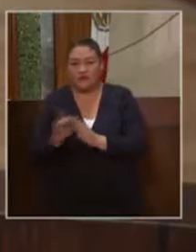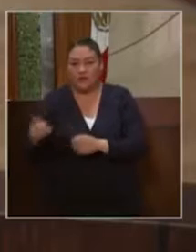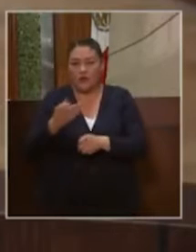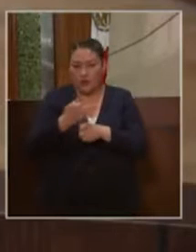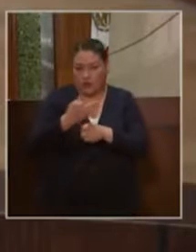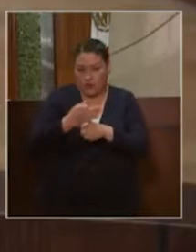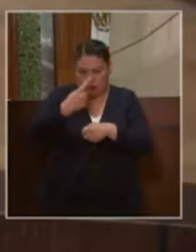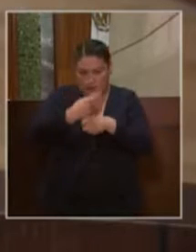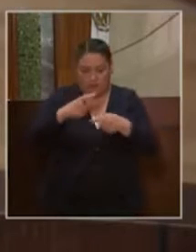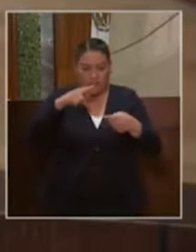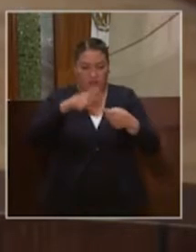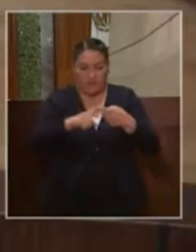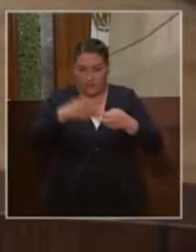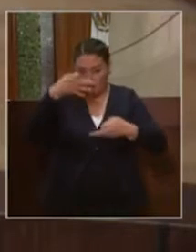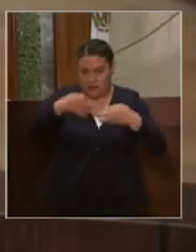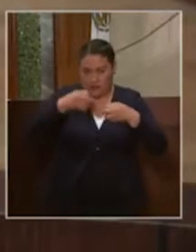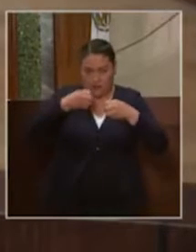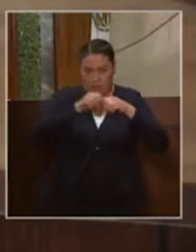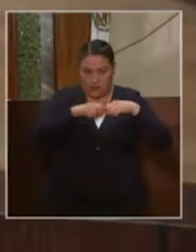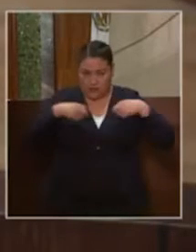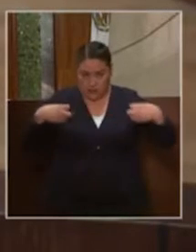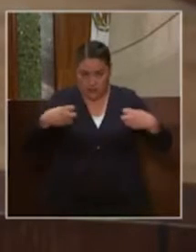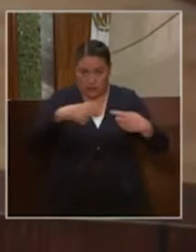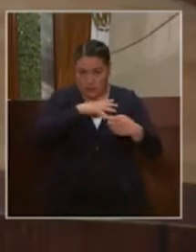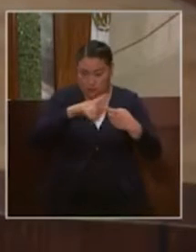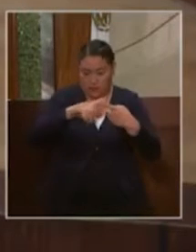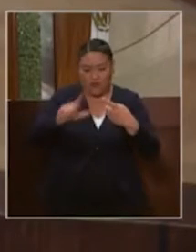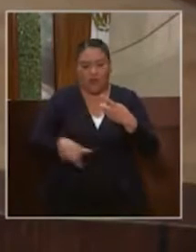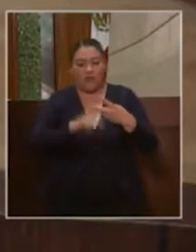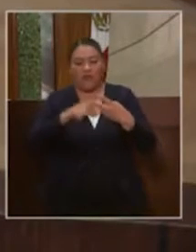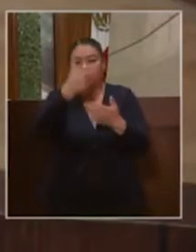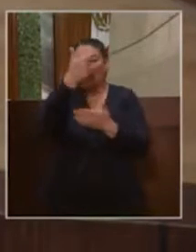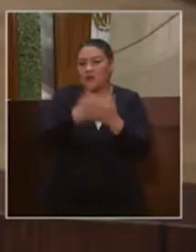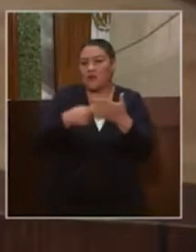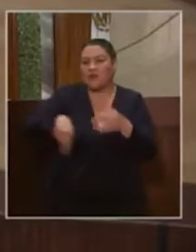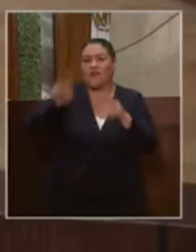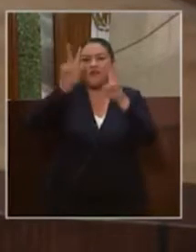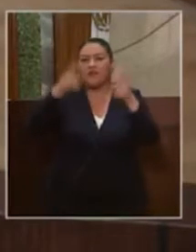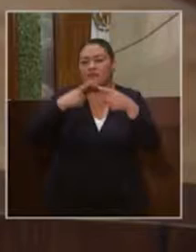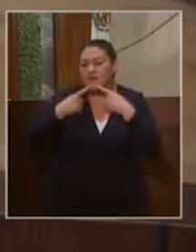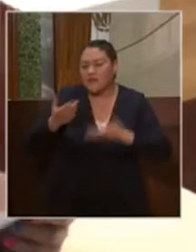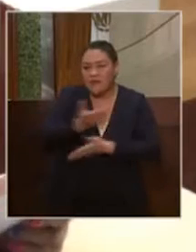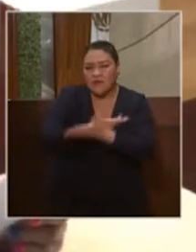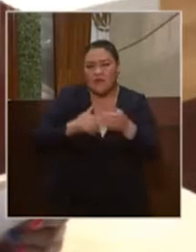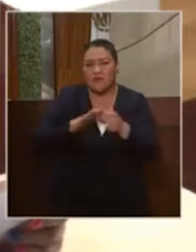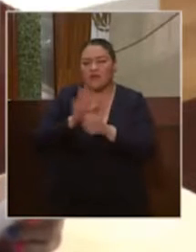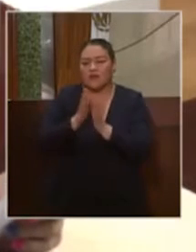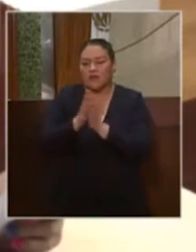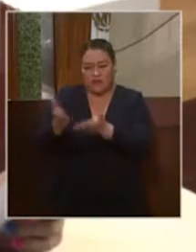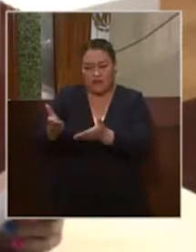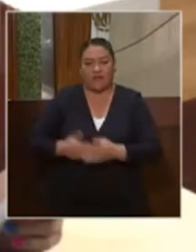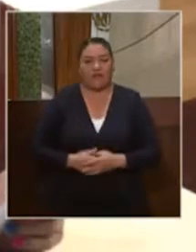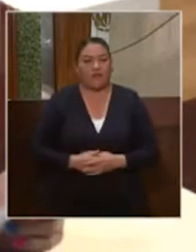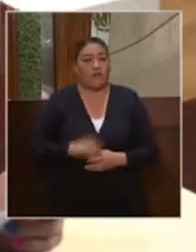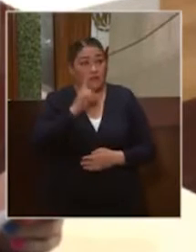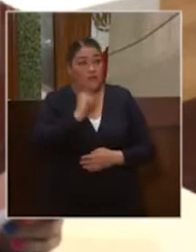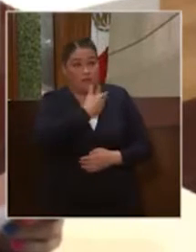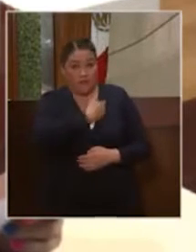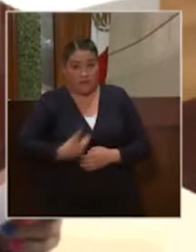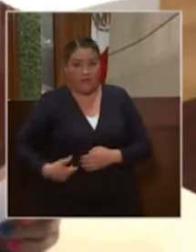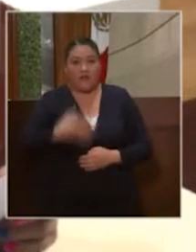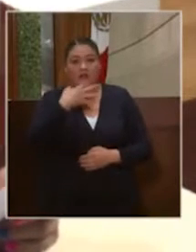definitivo que tendría que impugnar jaime rodríguez si así resulta de su interés ante el tribunal electoral